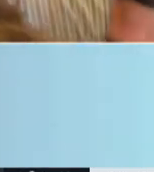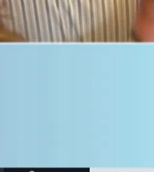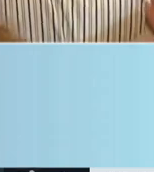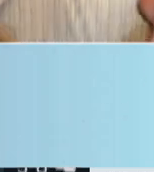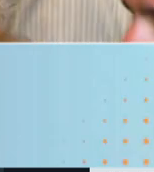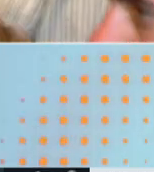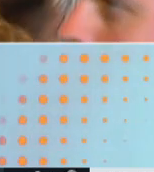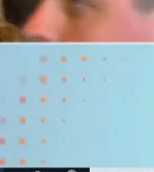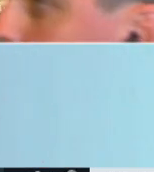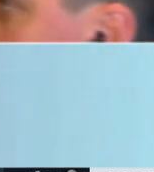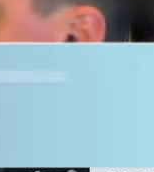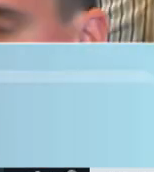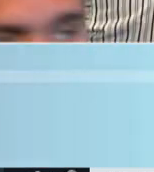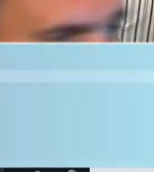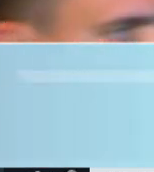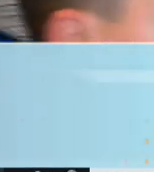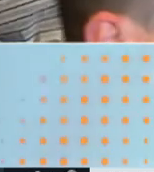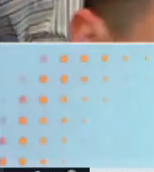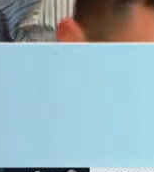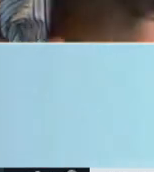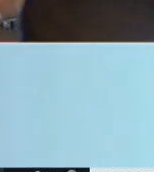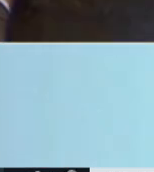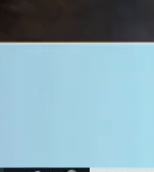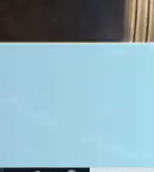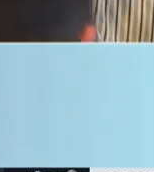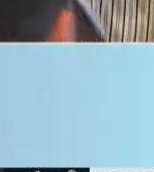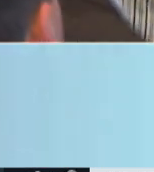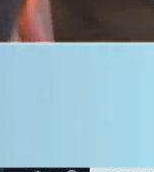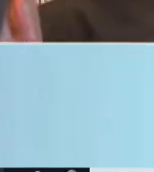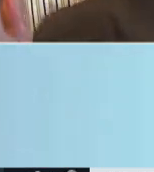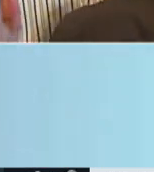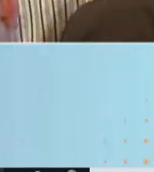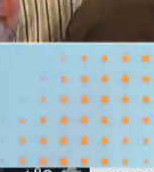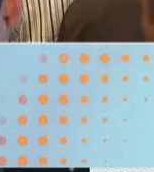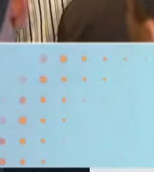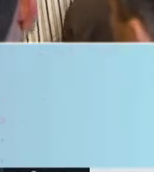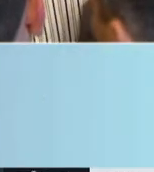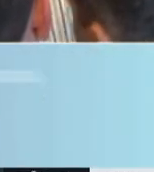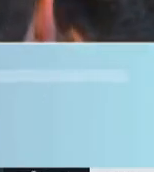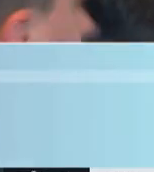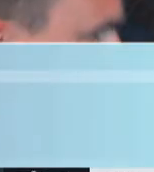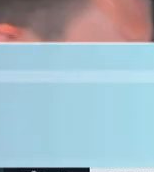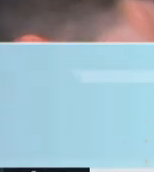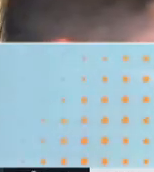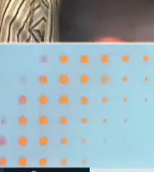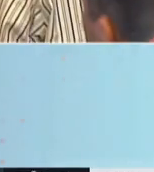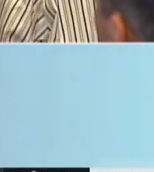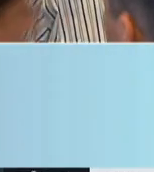a los 11 millones de argentinos que nos acompañaron y que nos votaron,